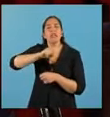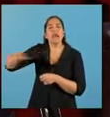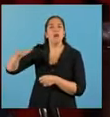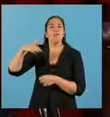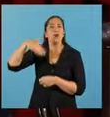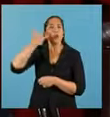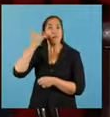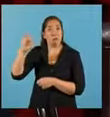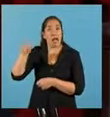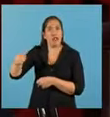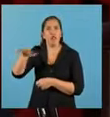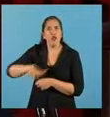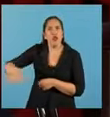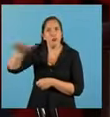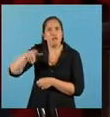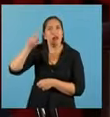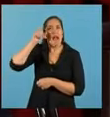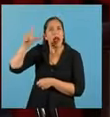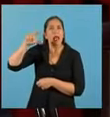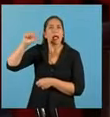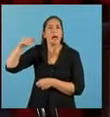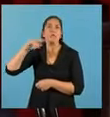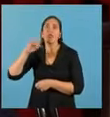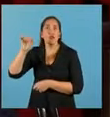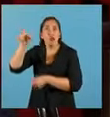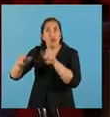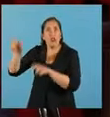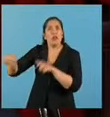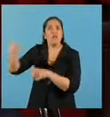donde pasaron más de 5.000 víctimas.